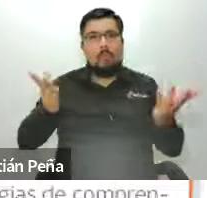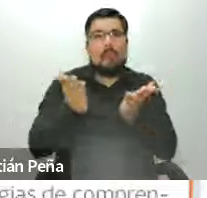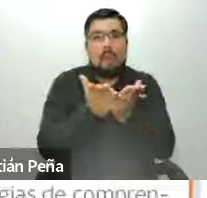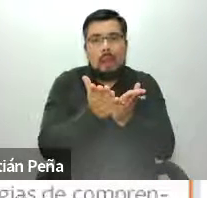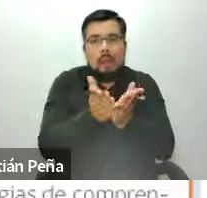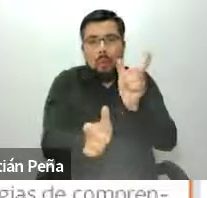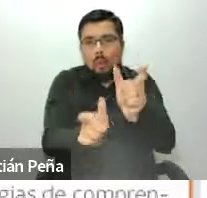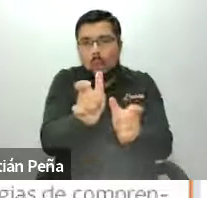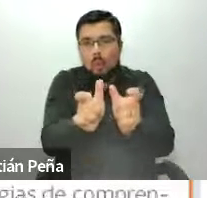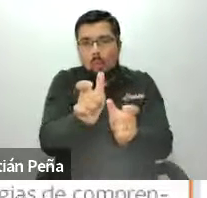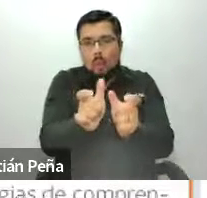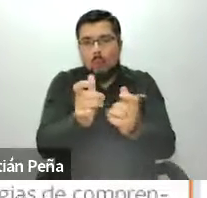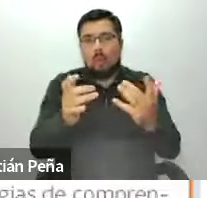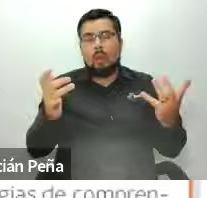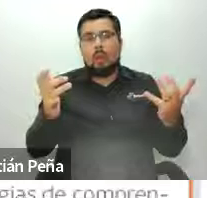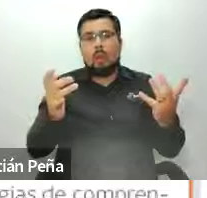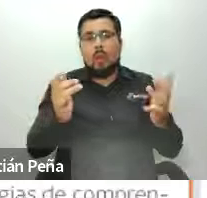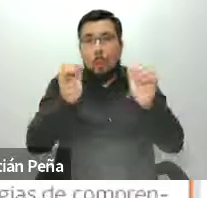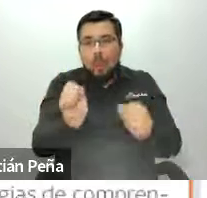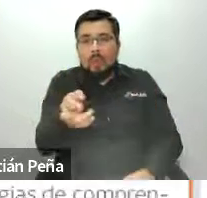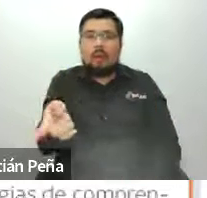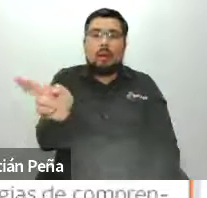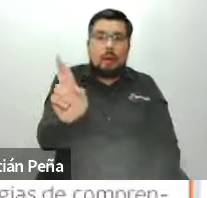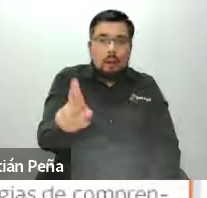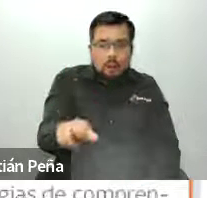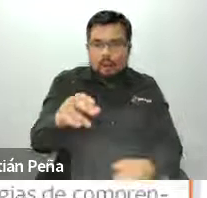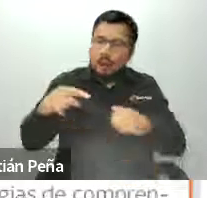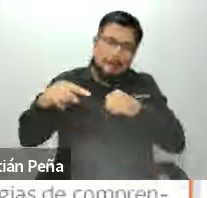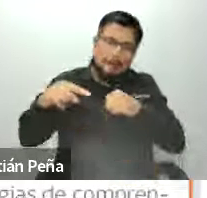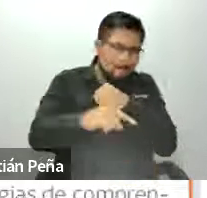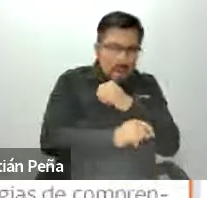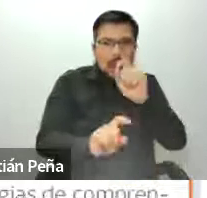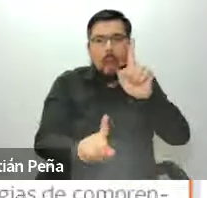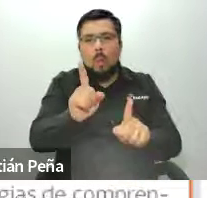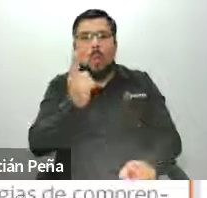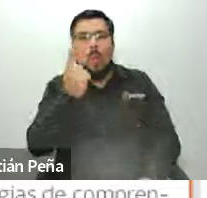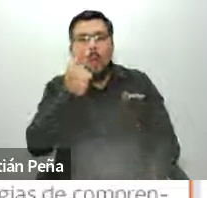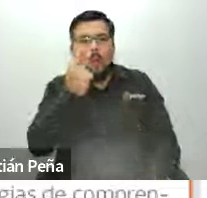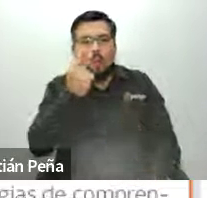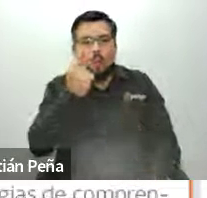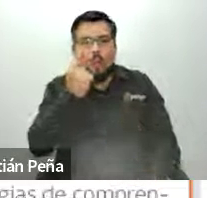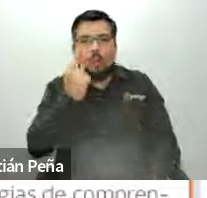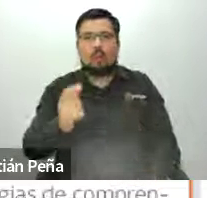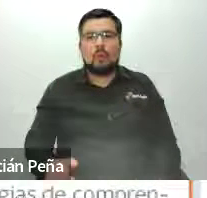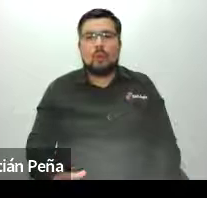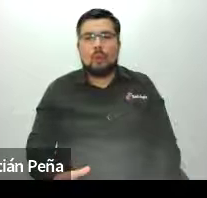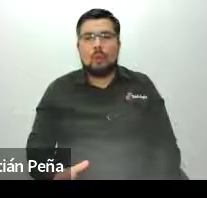profundidad algunos, ¿no?, ciertas habilidades o conocimientos que se están poniendo en juego en estas líneas de progresión.